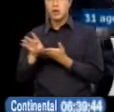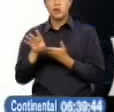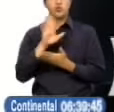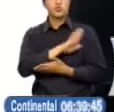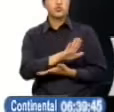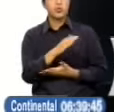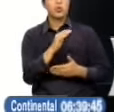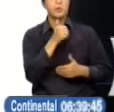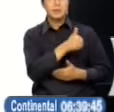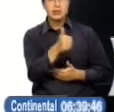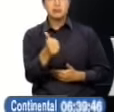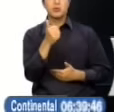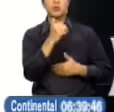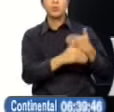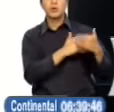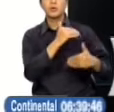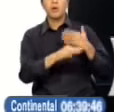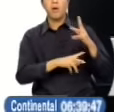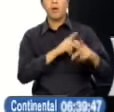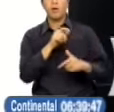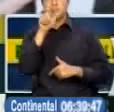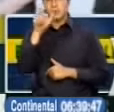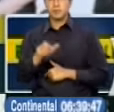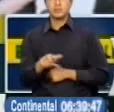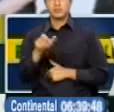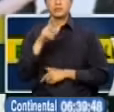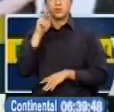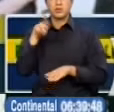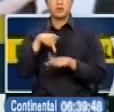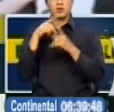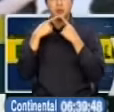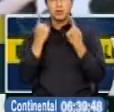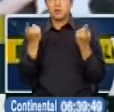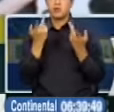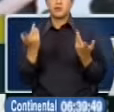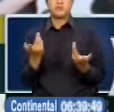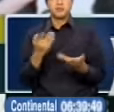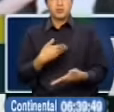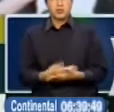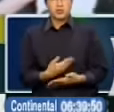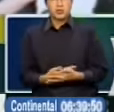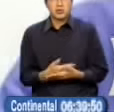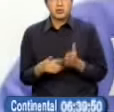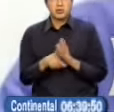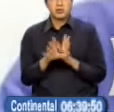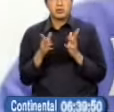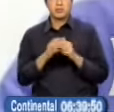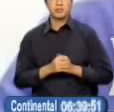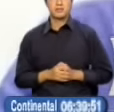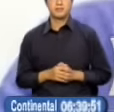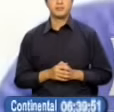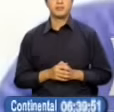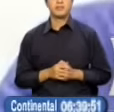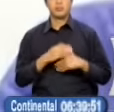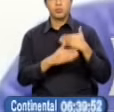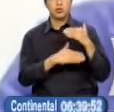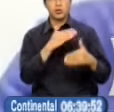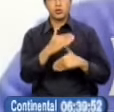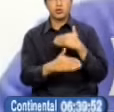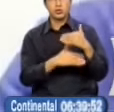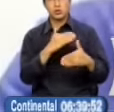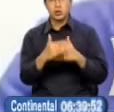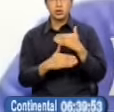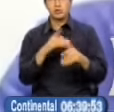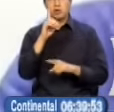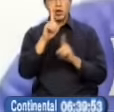corrupción señala el analista político amauri chamorro para que la destitución no tiene sustentos jurídicos que tienen procesos que van desde